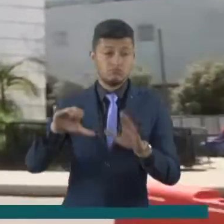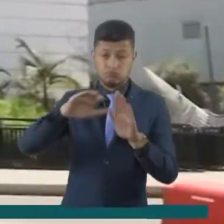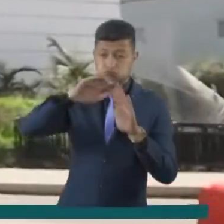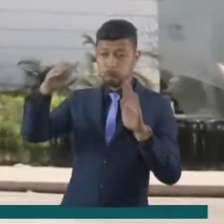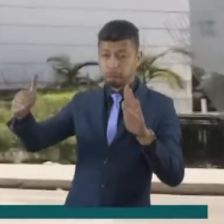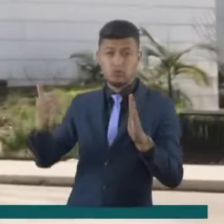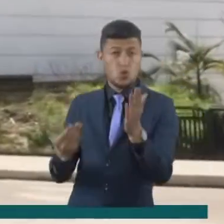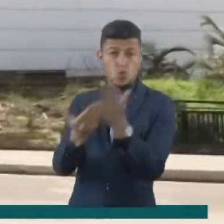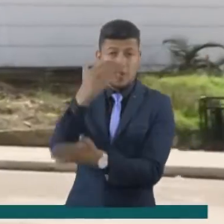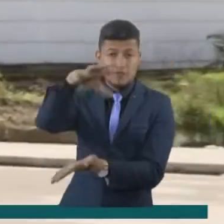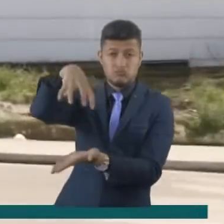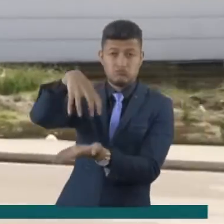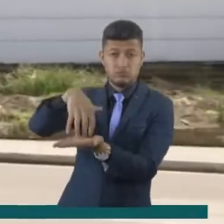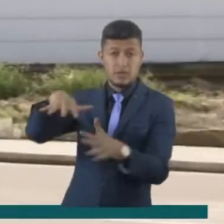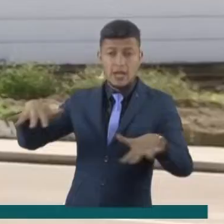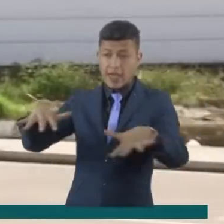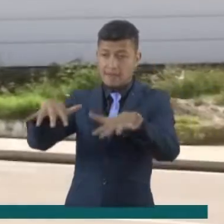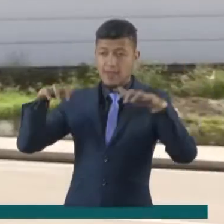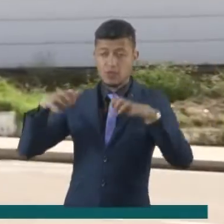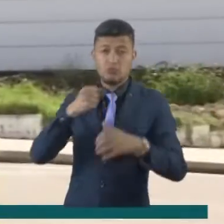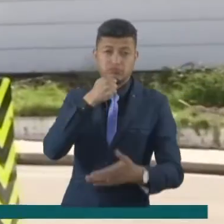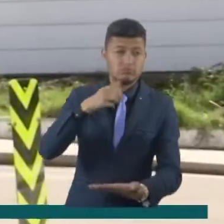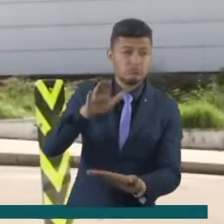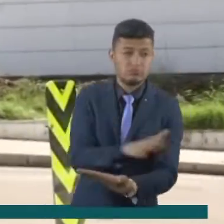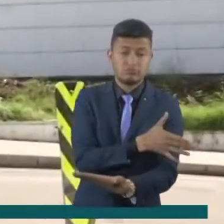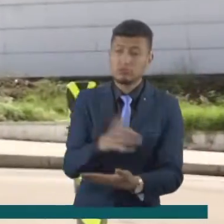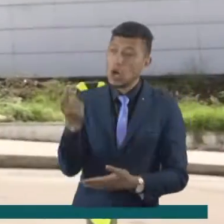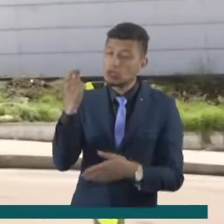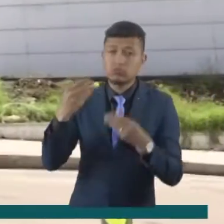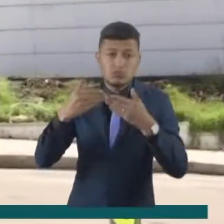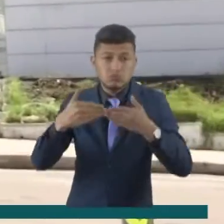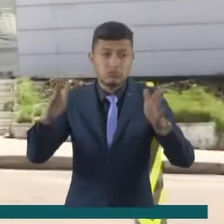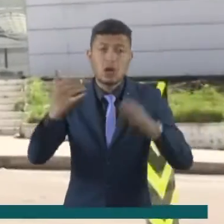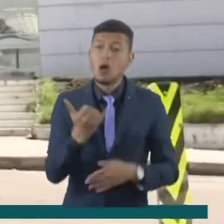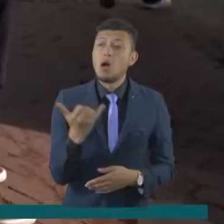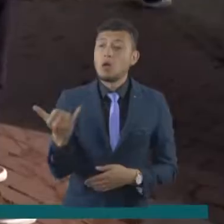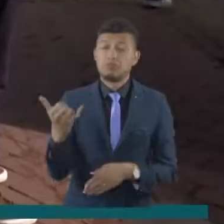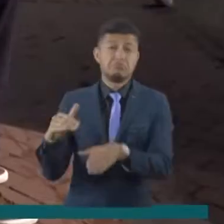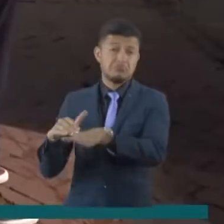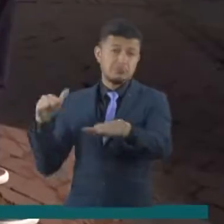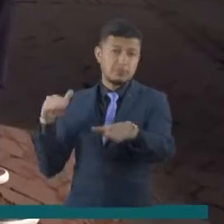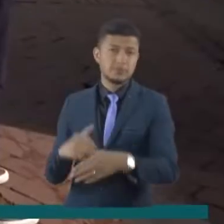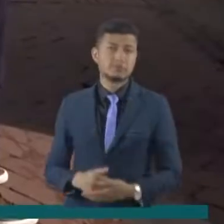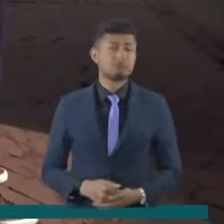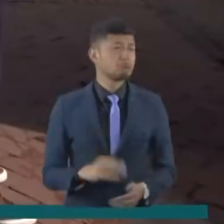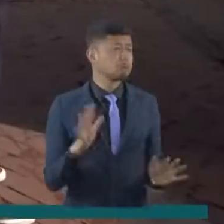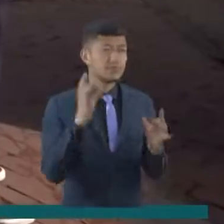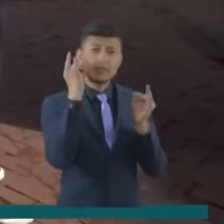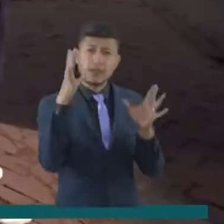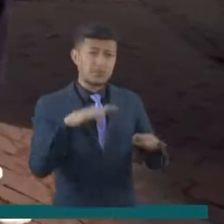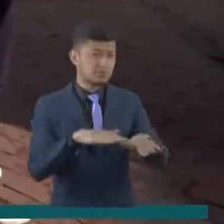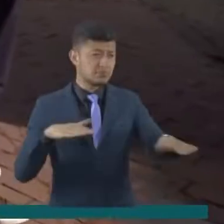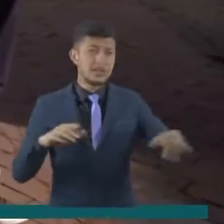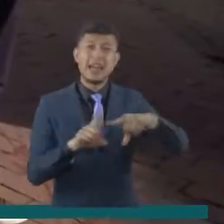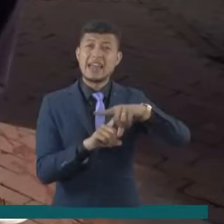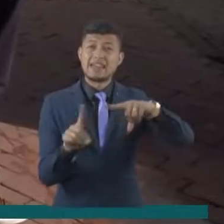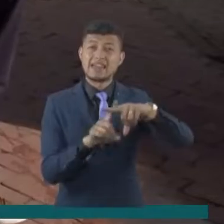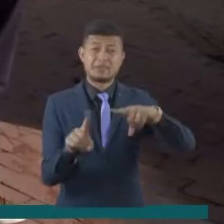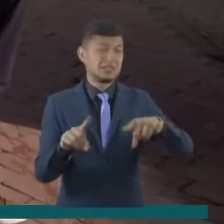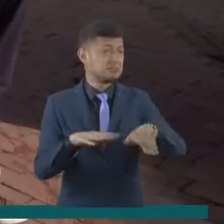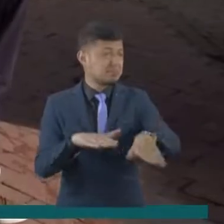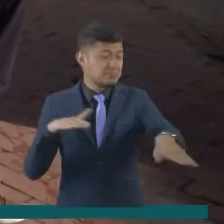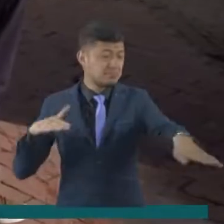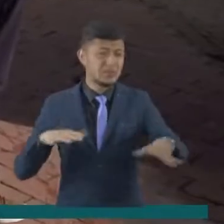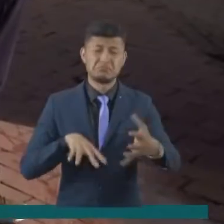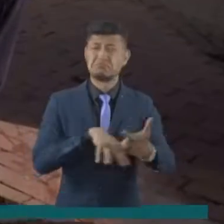nuevo centro de eventos para conciertos inaugurado recientemente sobre este corredor. Terrible, los trancones eran terribles, hasta Transmilenio